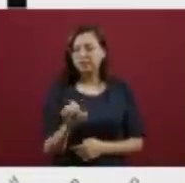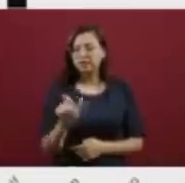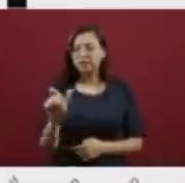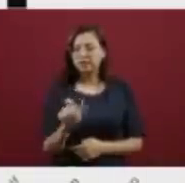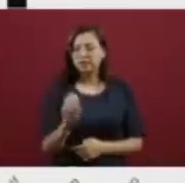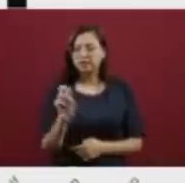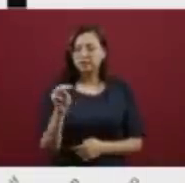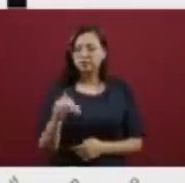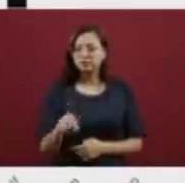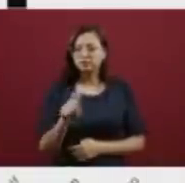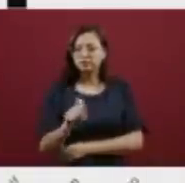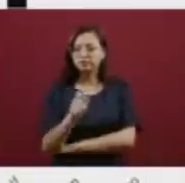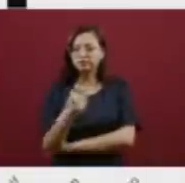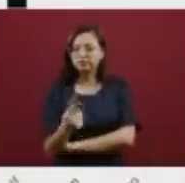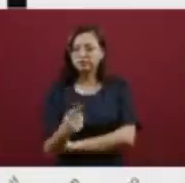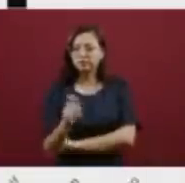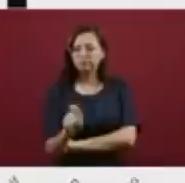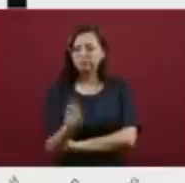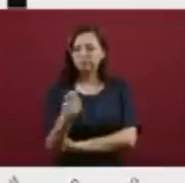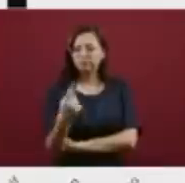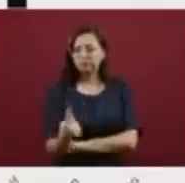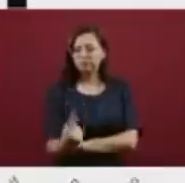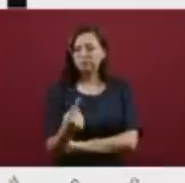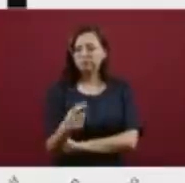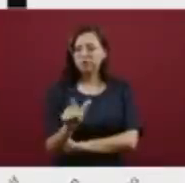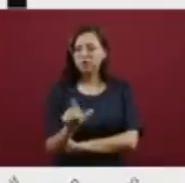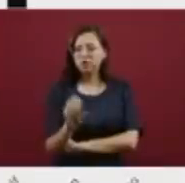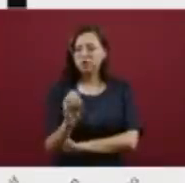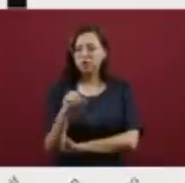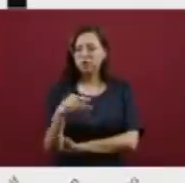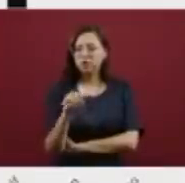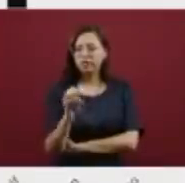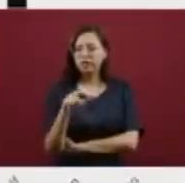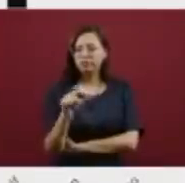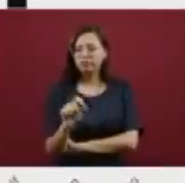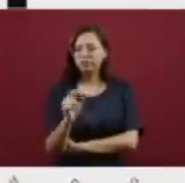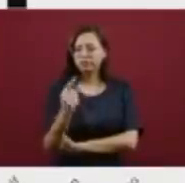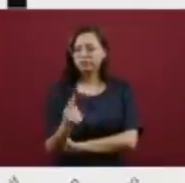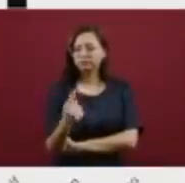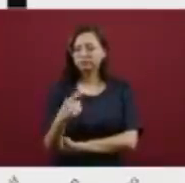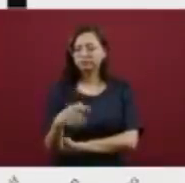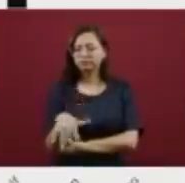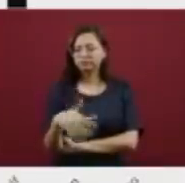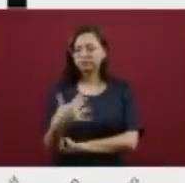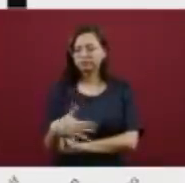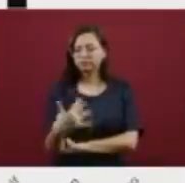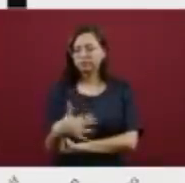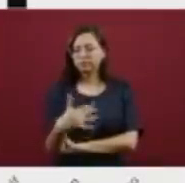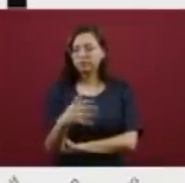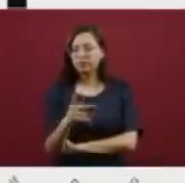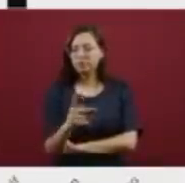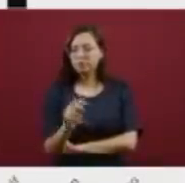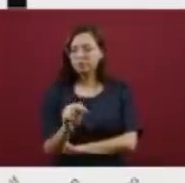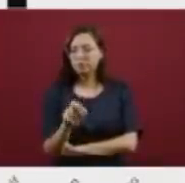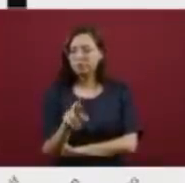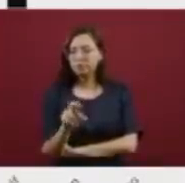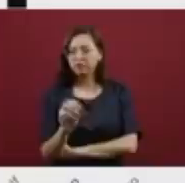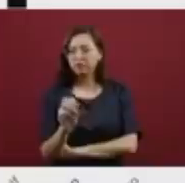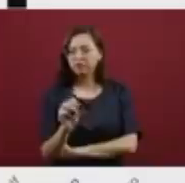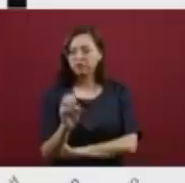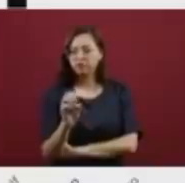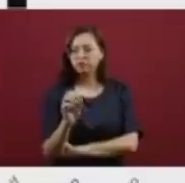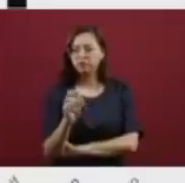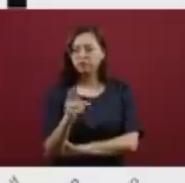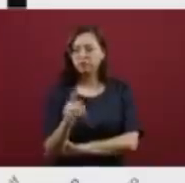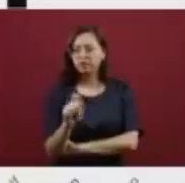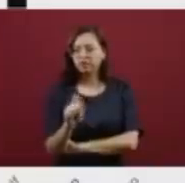ExxonMobil 21.21, Lodemo 21.15, Petroseven 21.15,